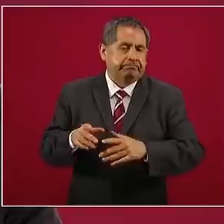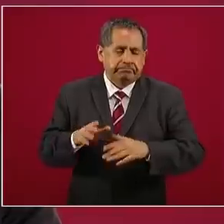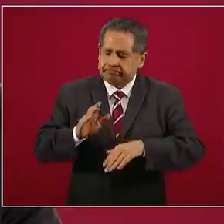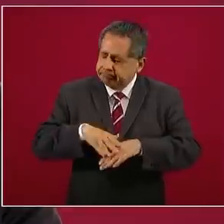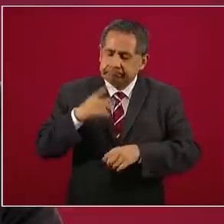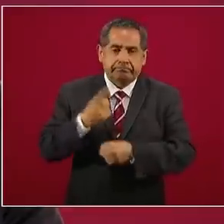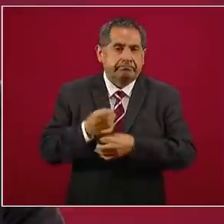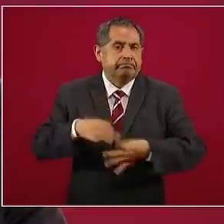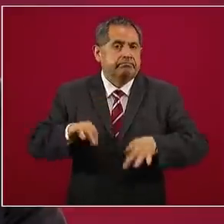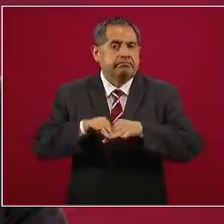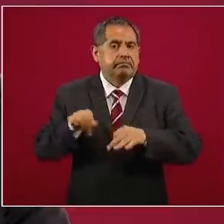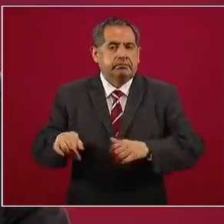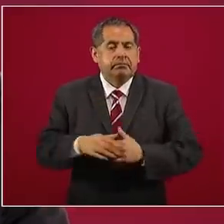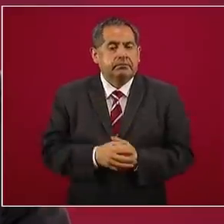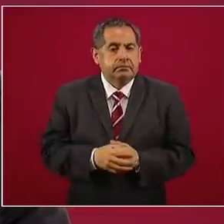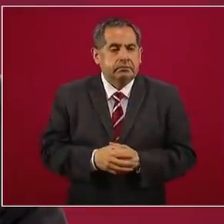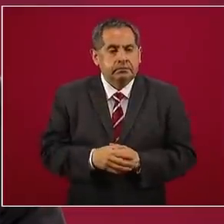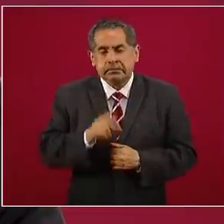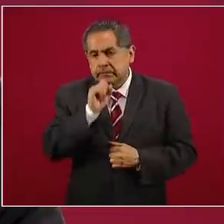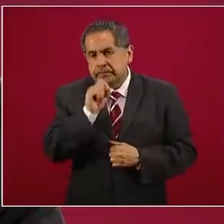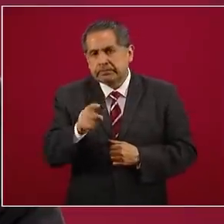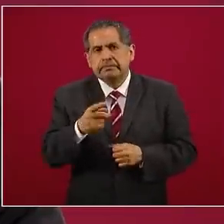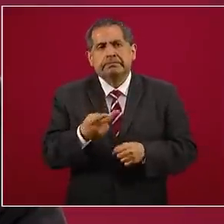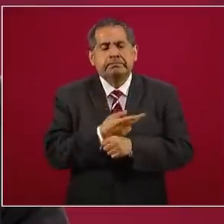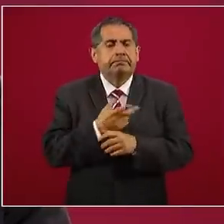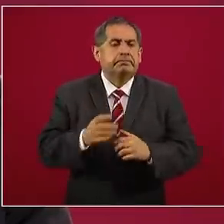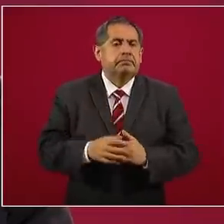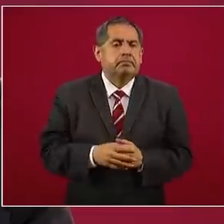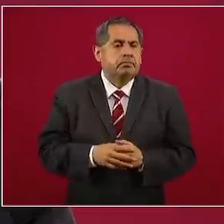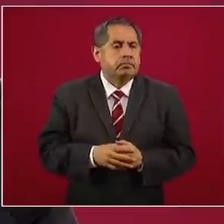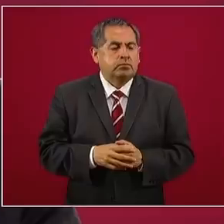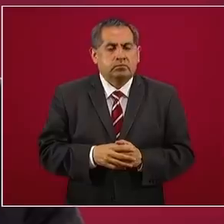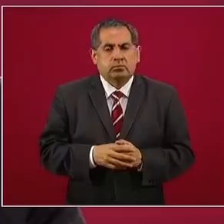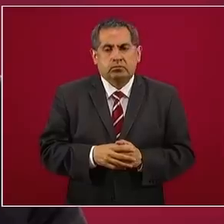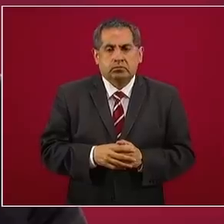todo, y al mismo tiempo